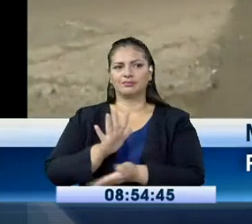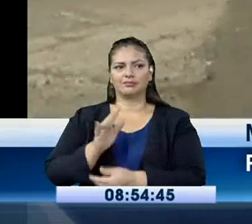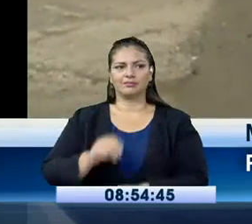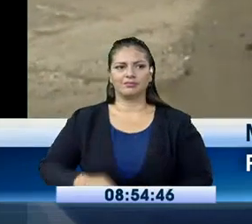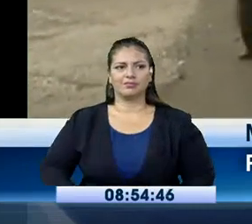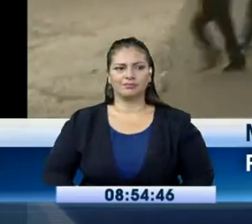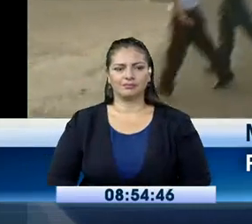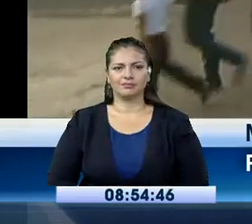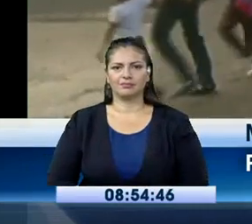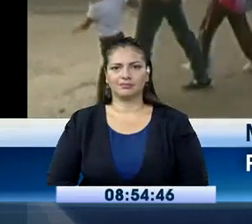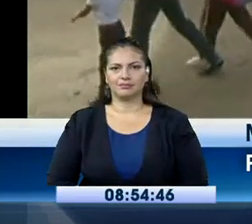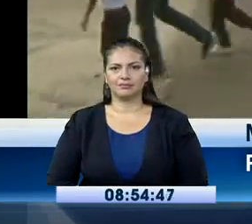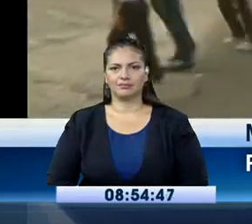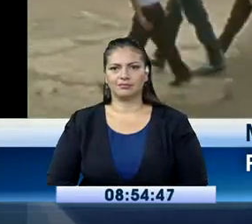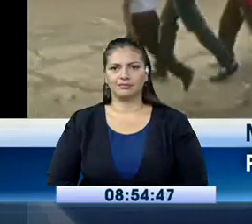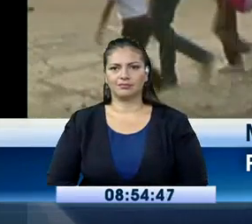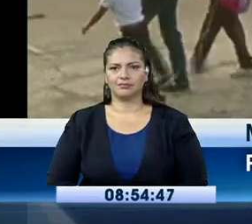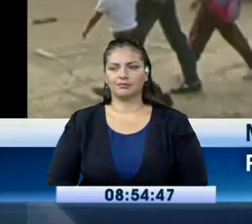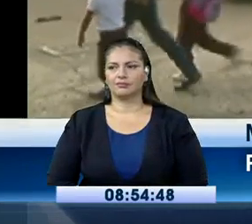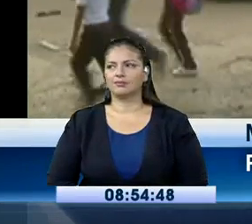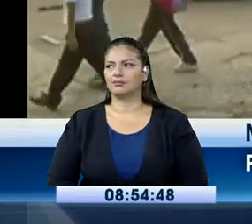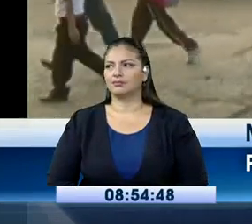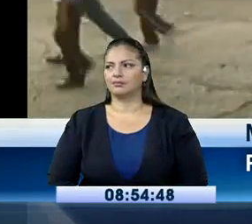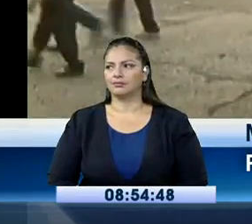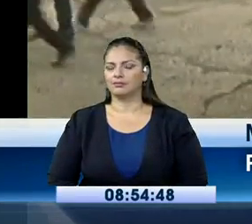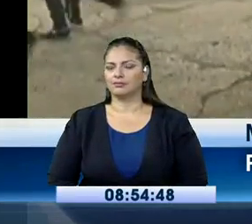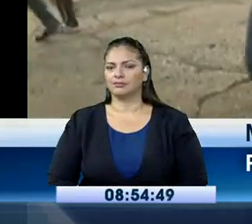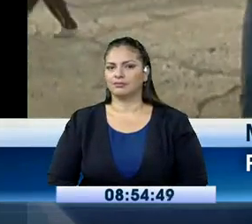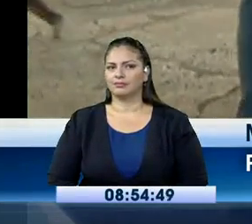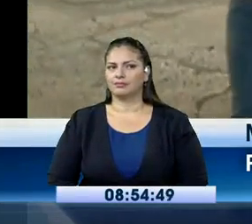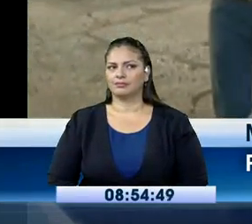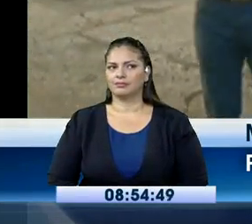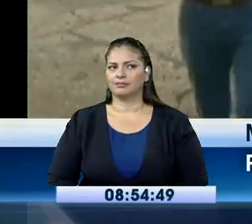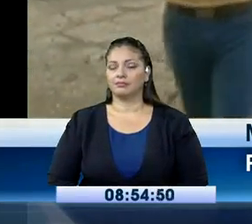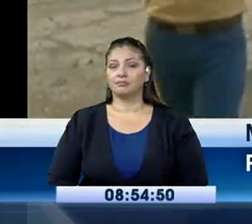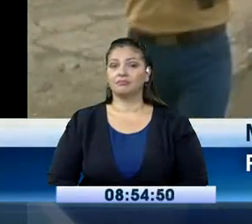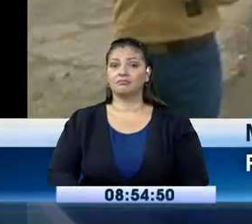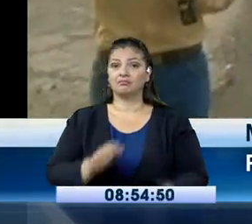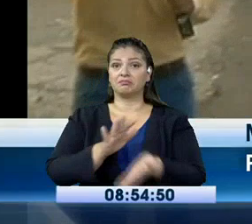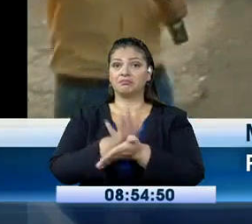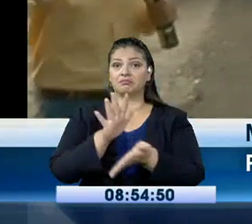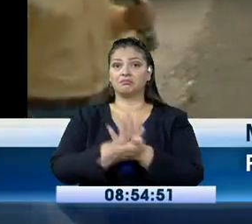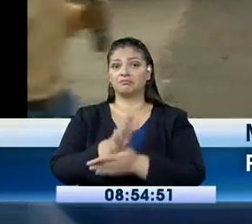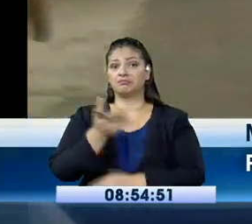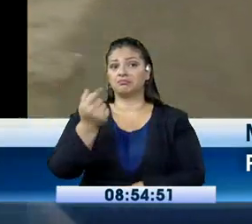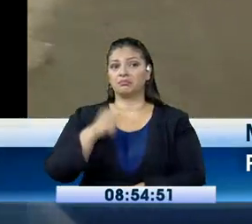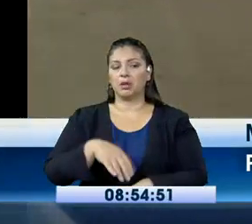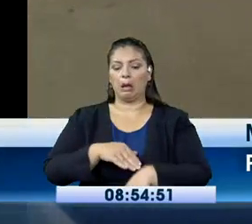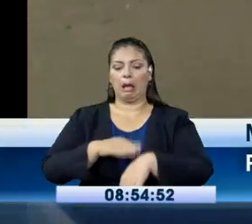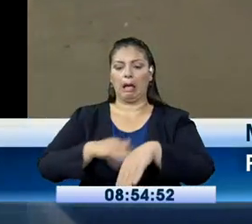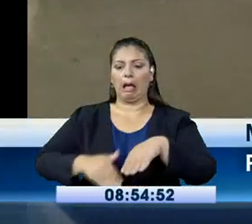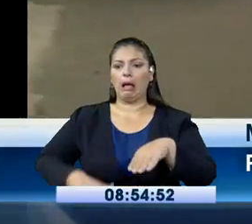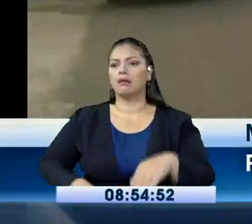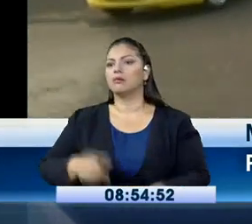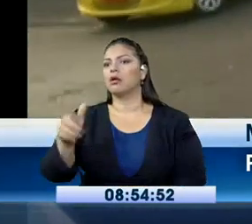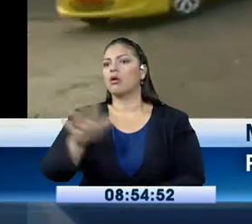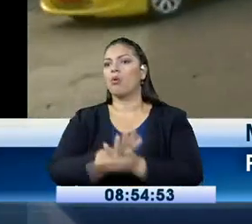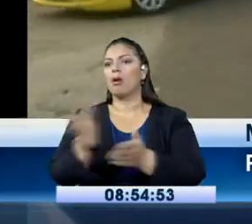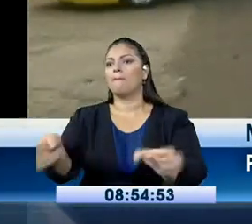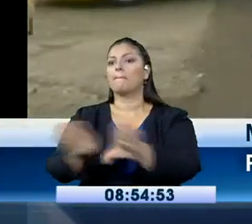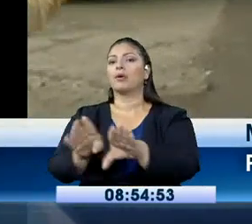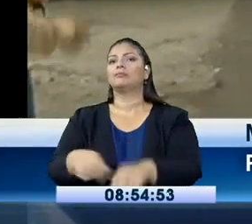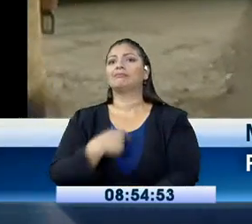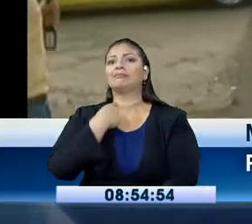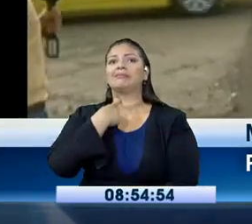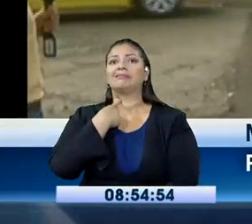Pase bien. Se le hace tarde para ir a la escuela. Los niños llegan tarde, luego no les permiten el ingreso o pueden tener